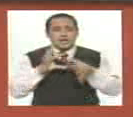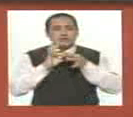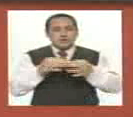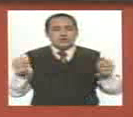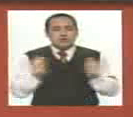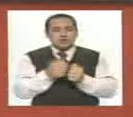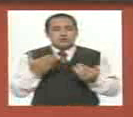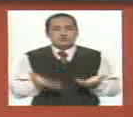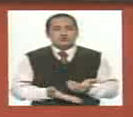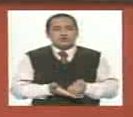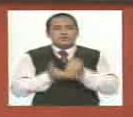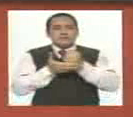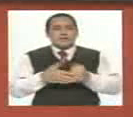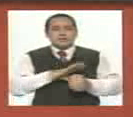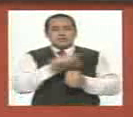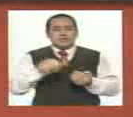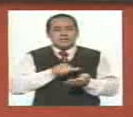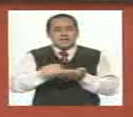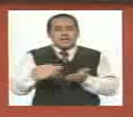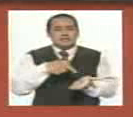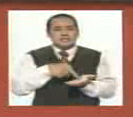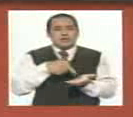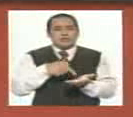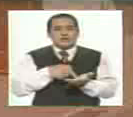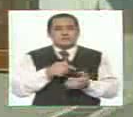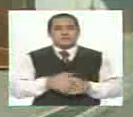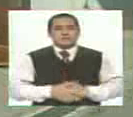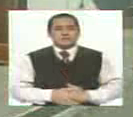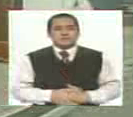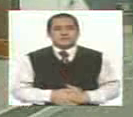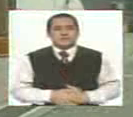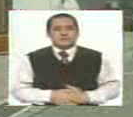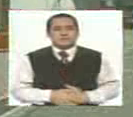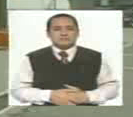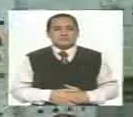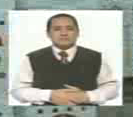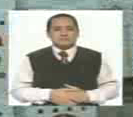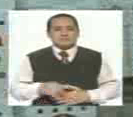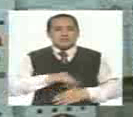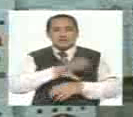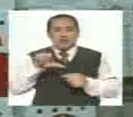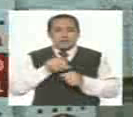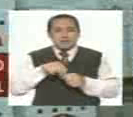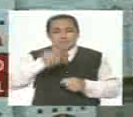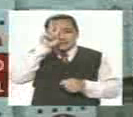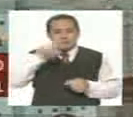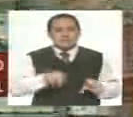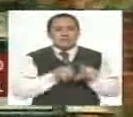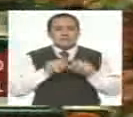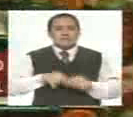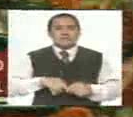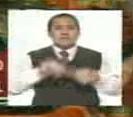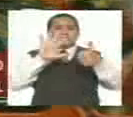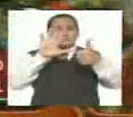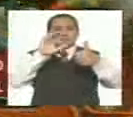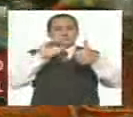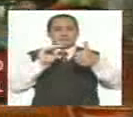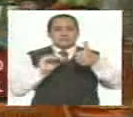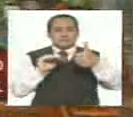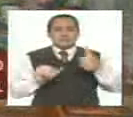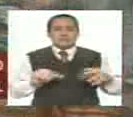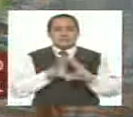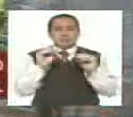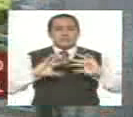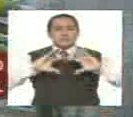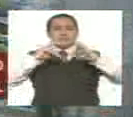estabilidad y sostenibilidad del gasto y endeudamiento. El país ascendió 6 puestos en el reporte de competitividad